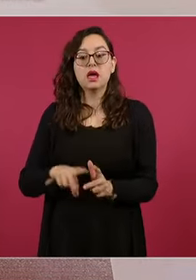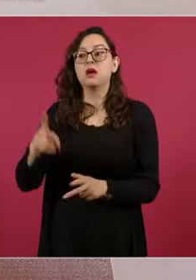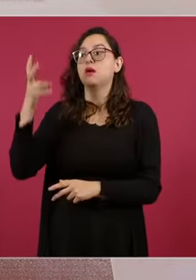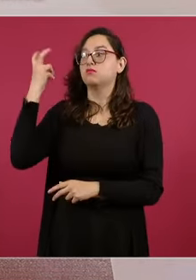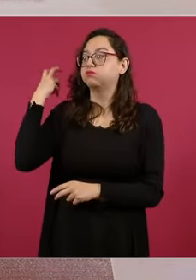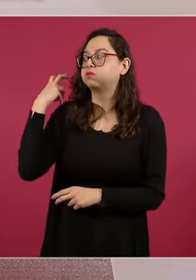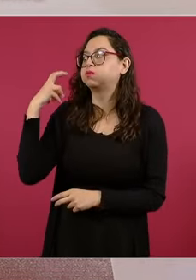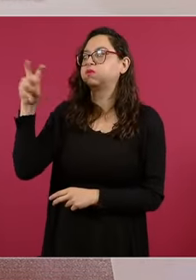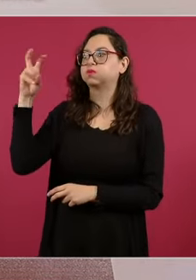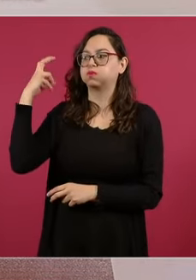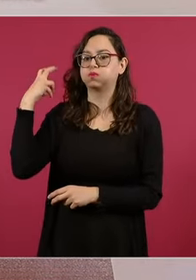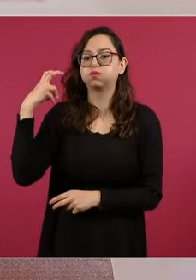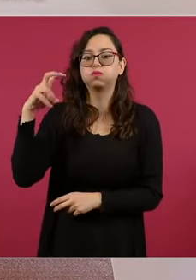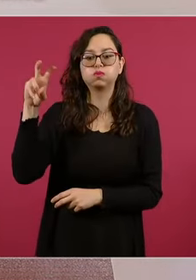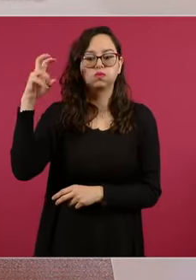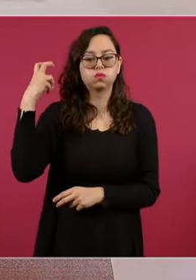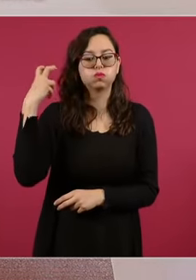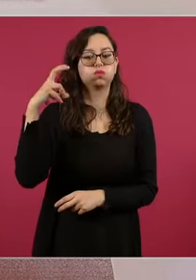por